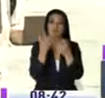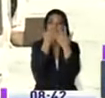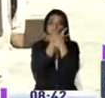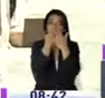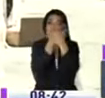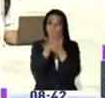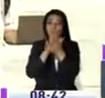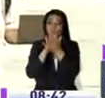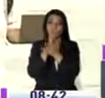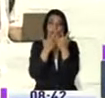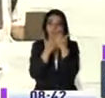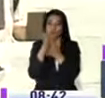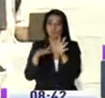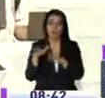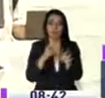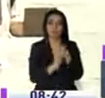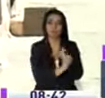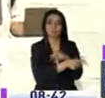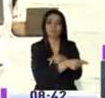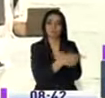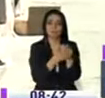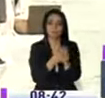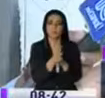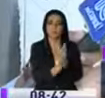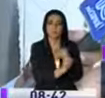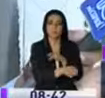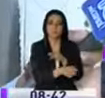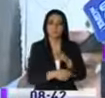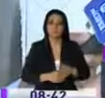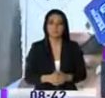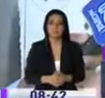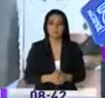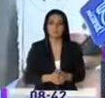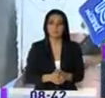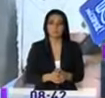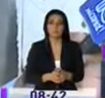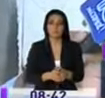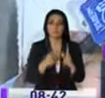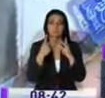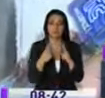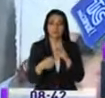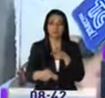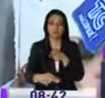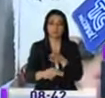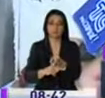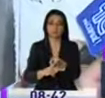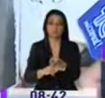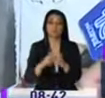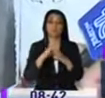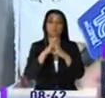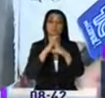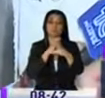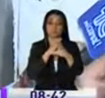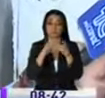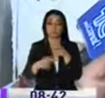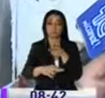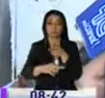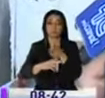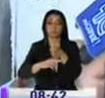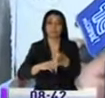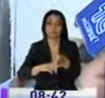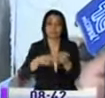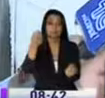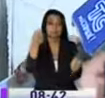sucedido, desapareció, aprovechando la confusión. Se visualiza que es un arrollamiento del bus. No tenemos